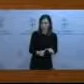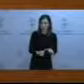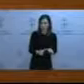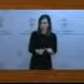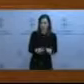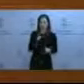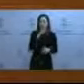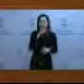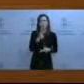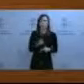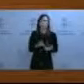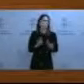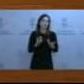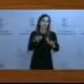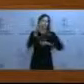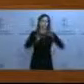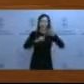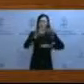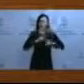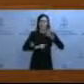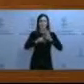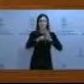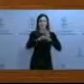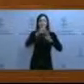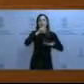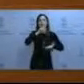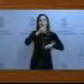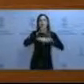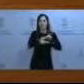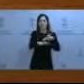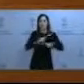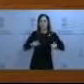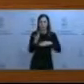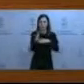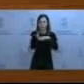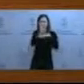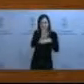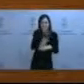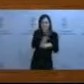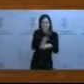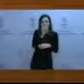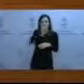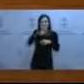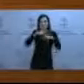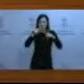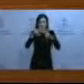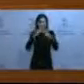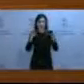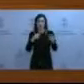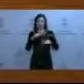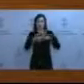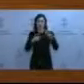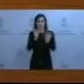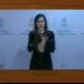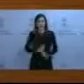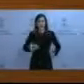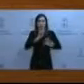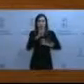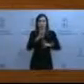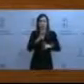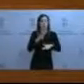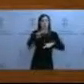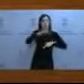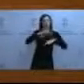esas irregularidades y que en el Principado no se haya hecho nada, absolutamente nada, para aclararlas a nivel